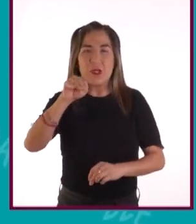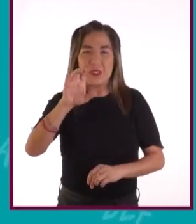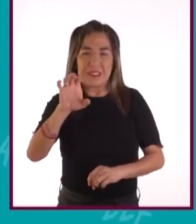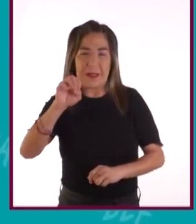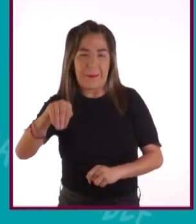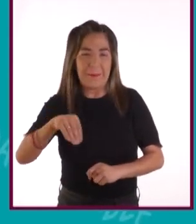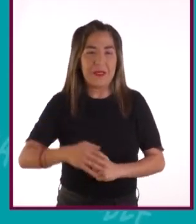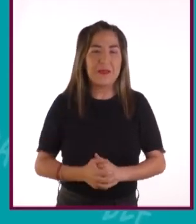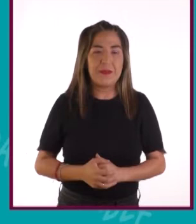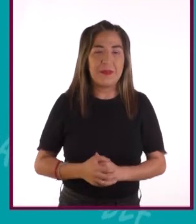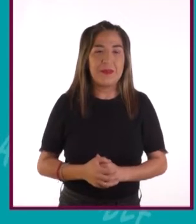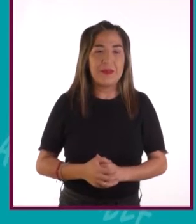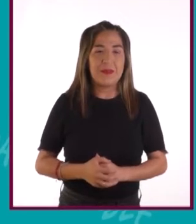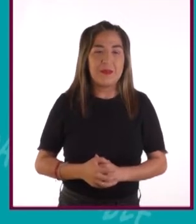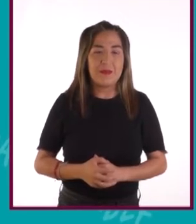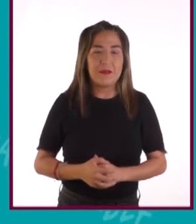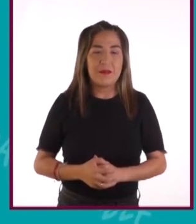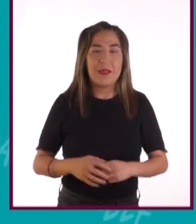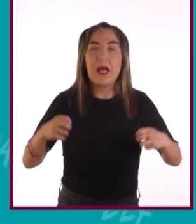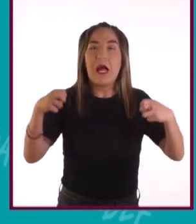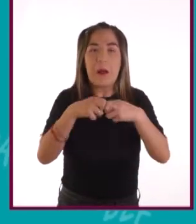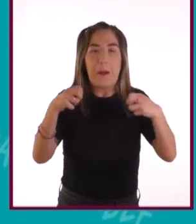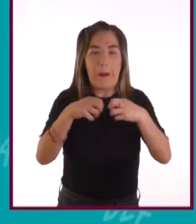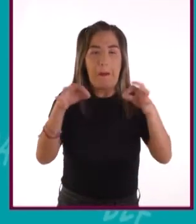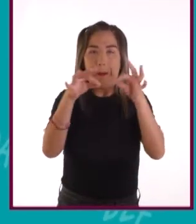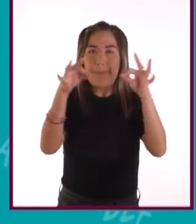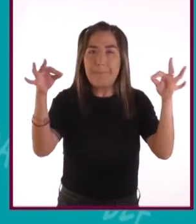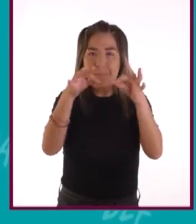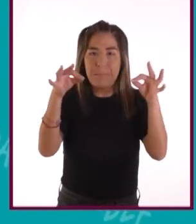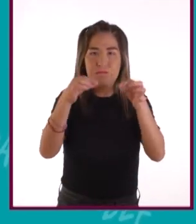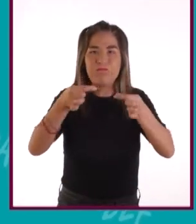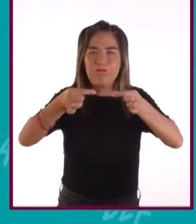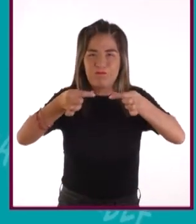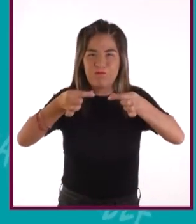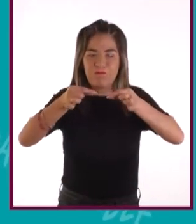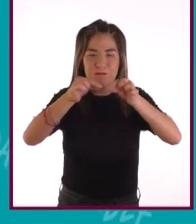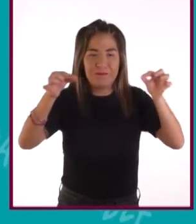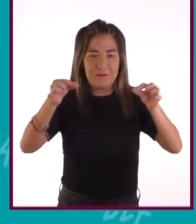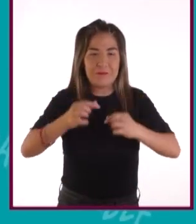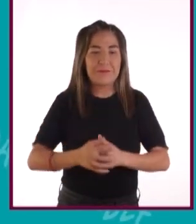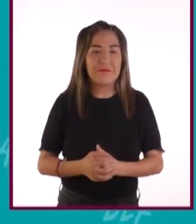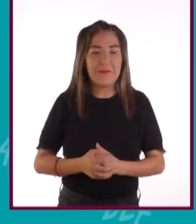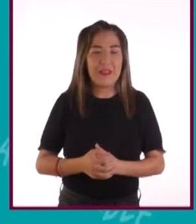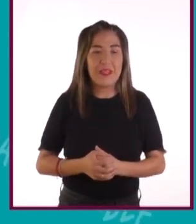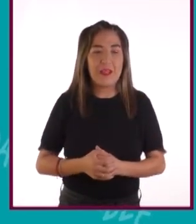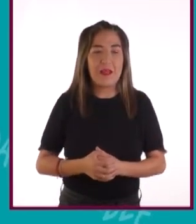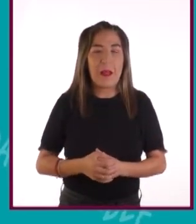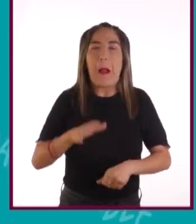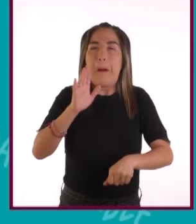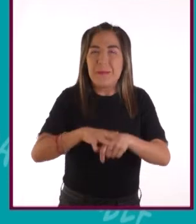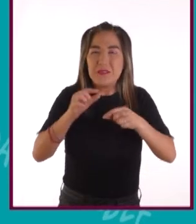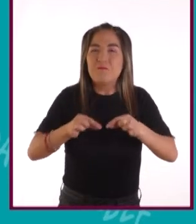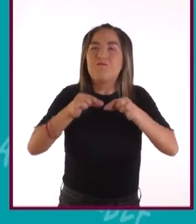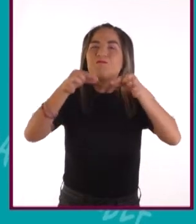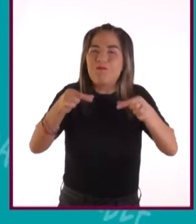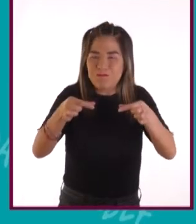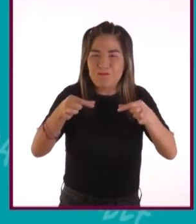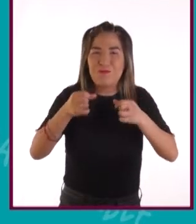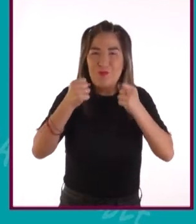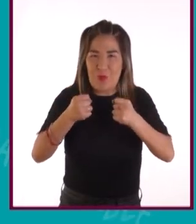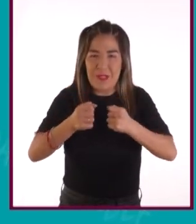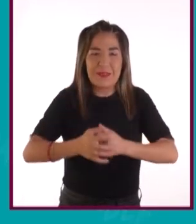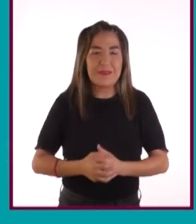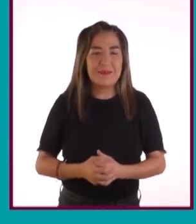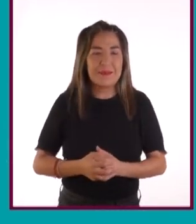menos, una liga de goma gruesa, como estas que están aquí. Un poco más gruesa, si